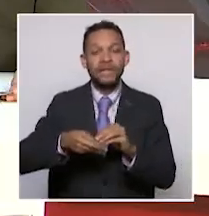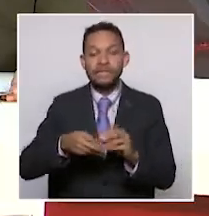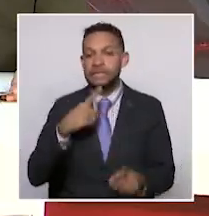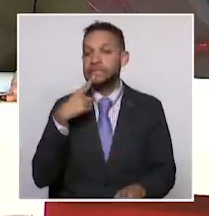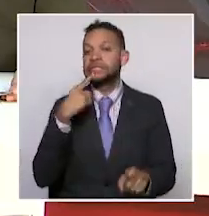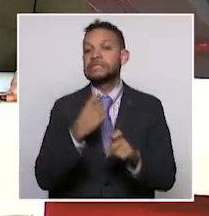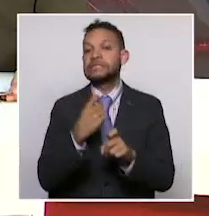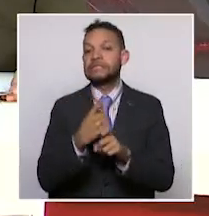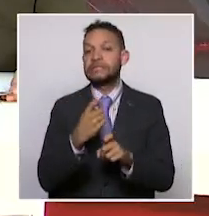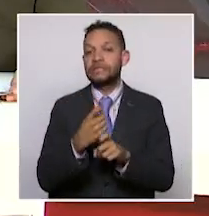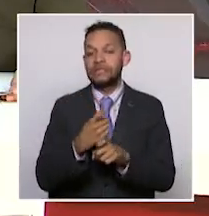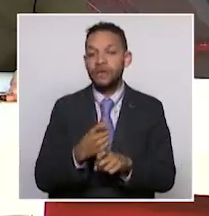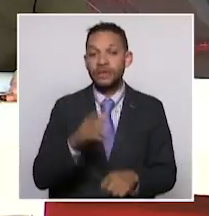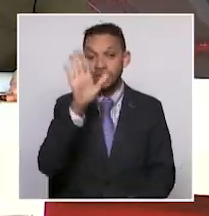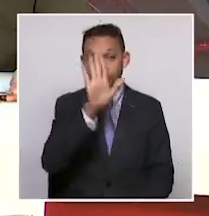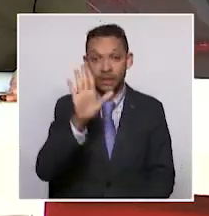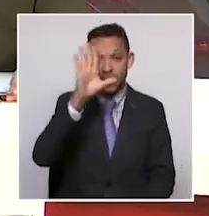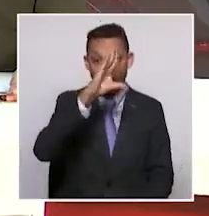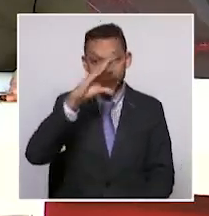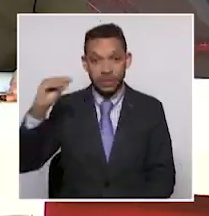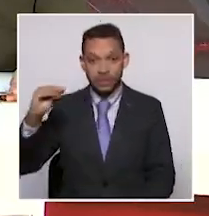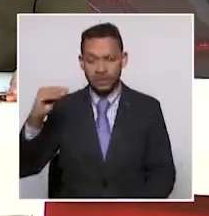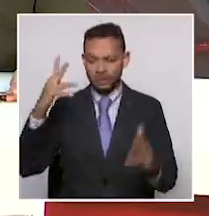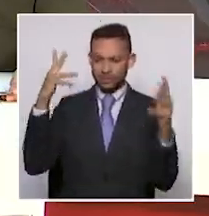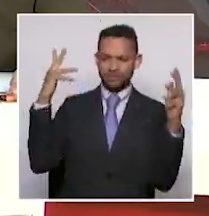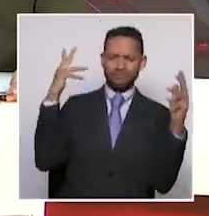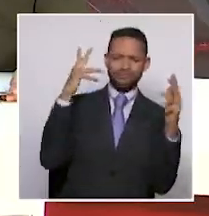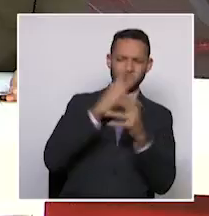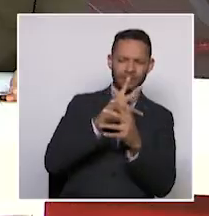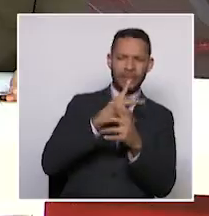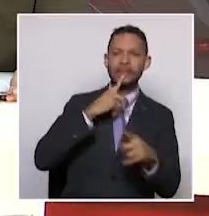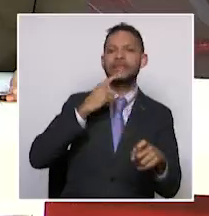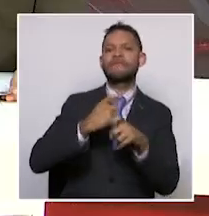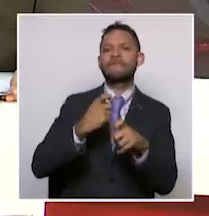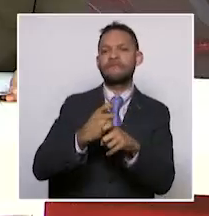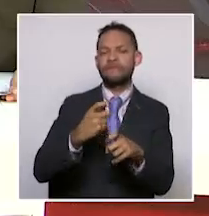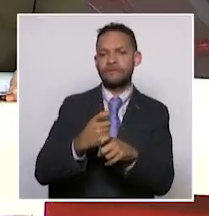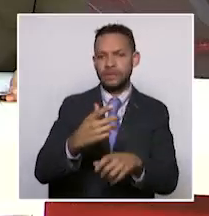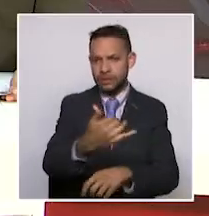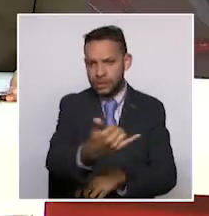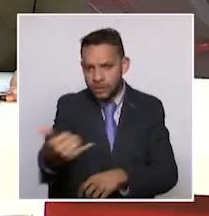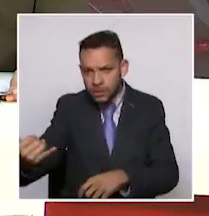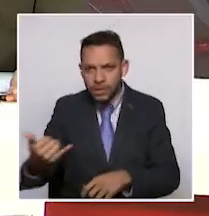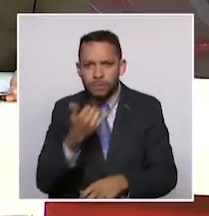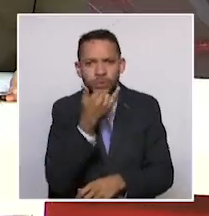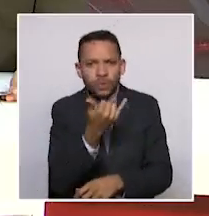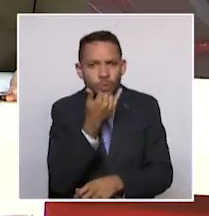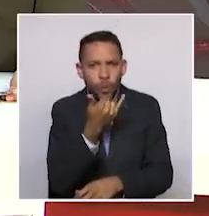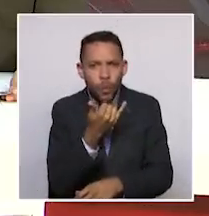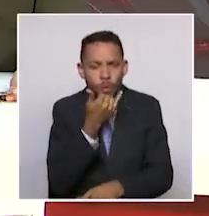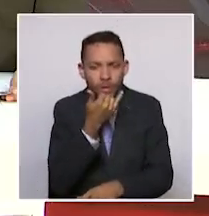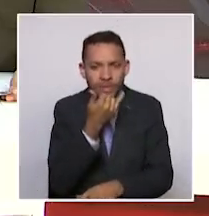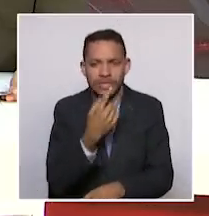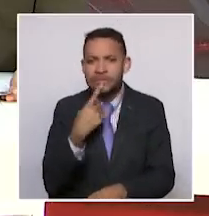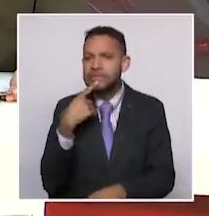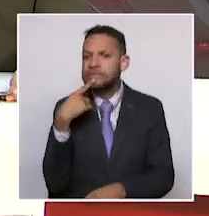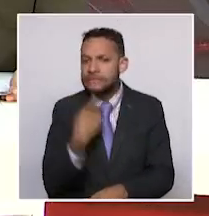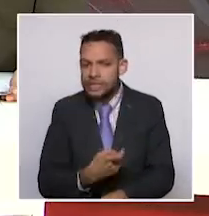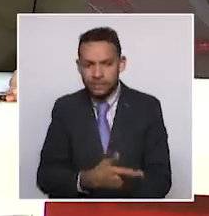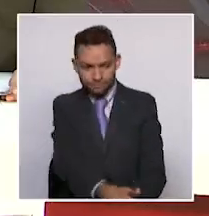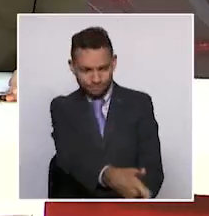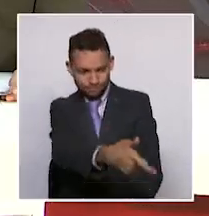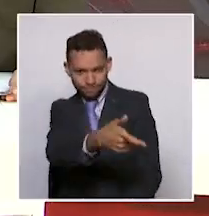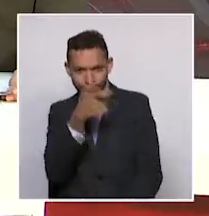en el departamento del Quindío que ha conmocionado a toda la comunidad. Y es que precisamente se trata de un hecho, de un homicidio,